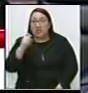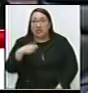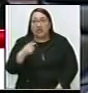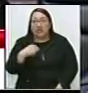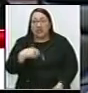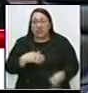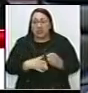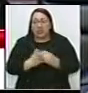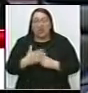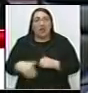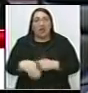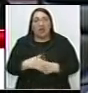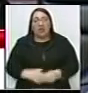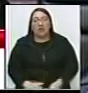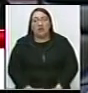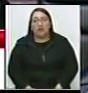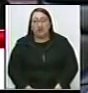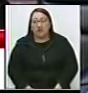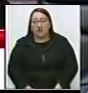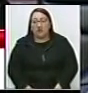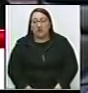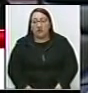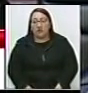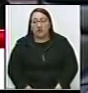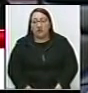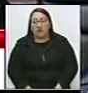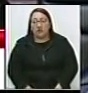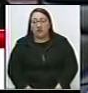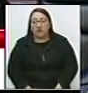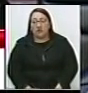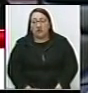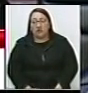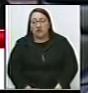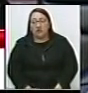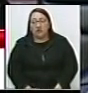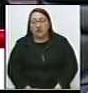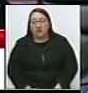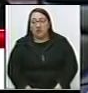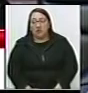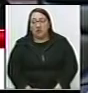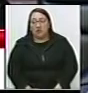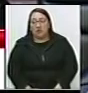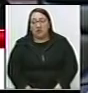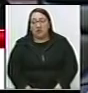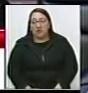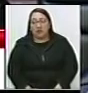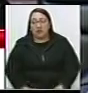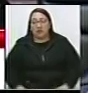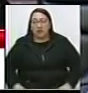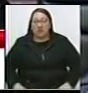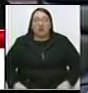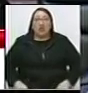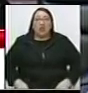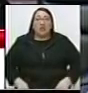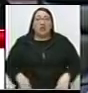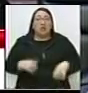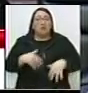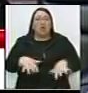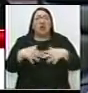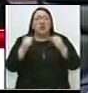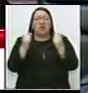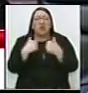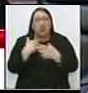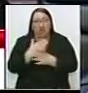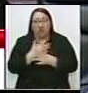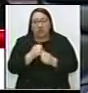de salir a la calle y de marchar. De marchar con un ánimo curioso, y me voy a permitir compartir